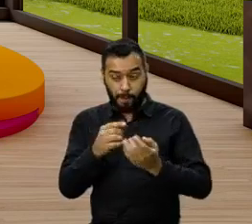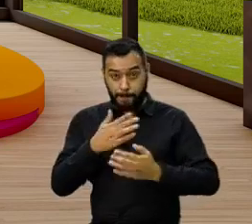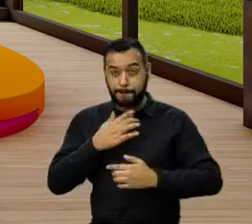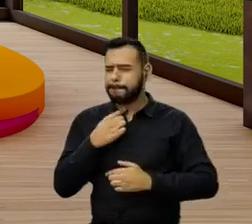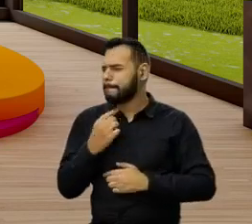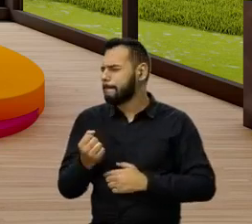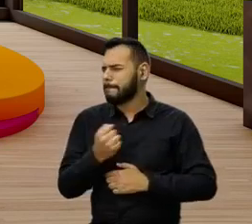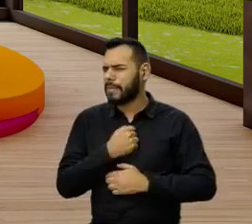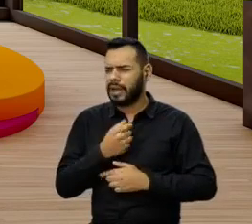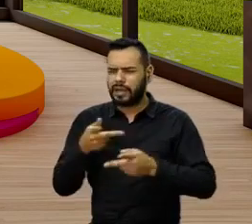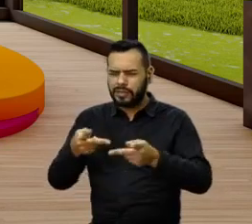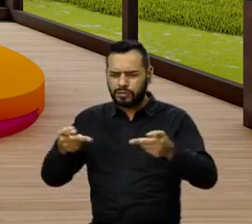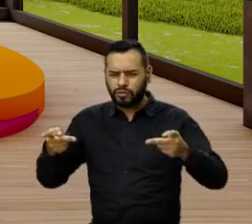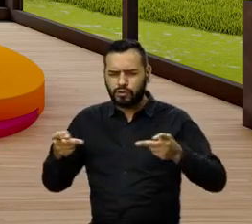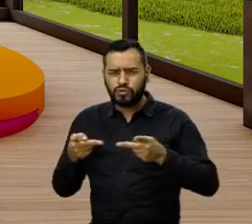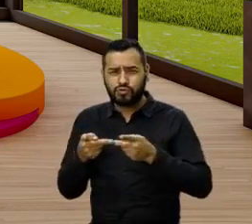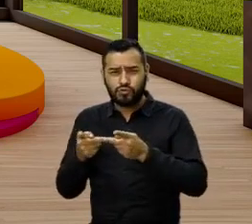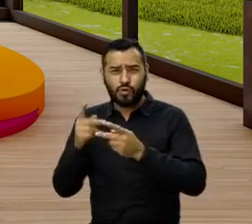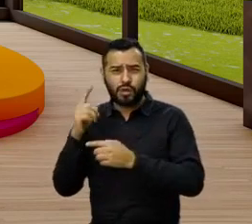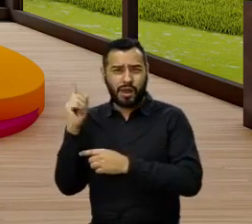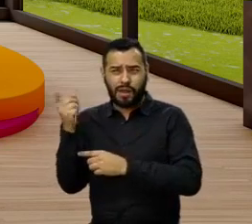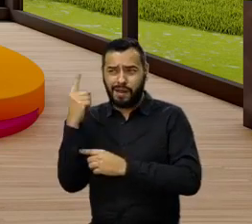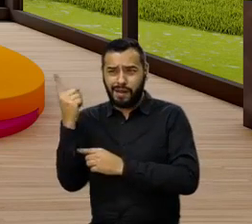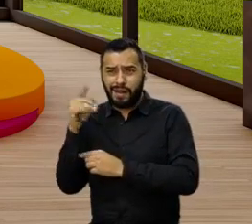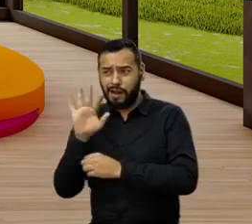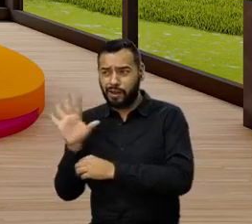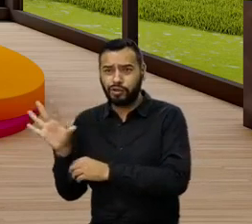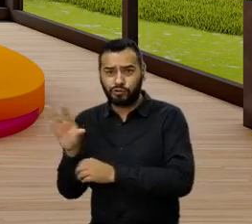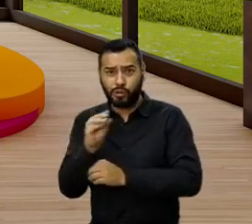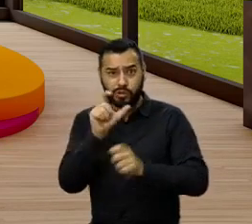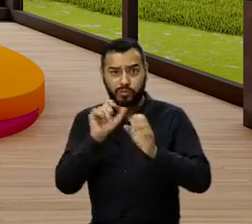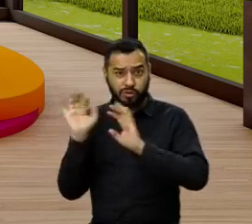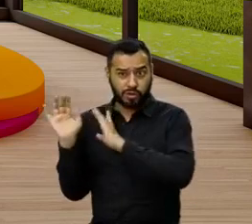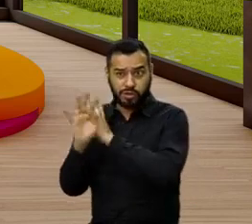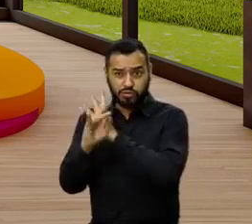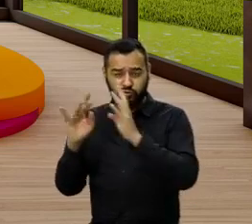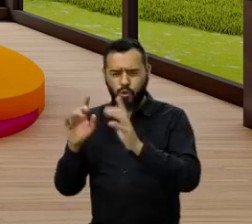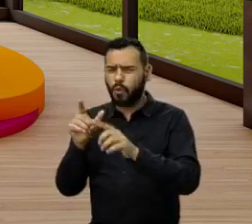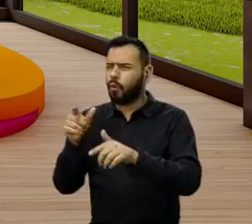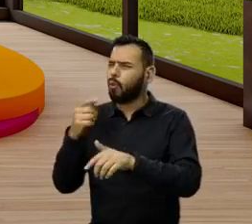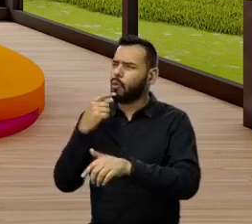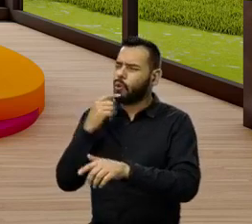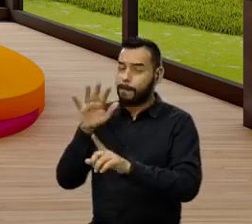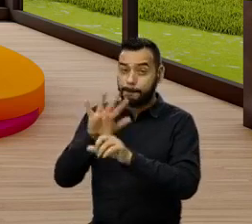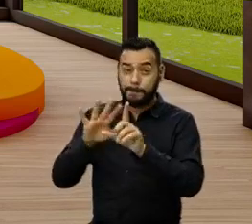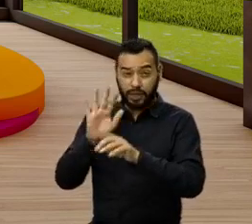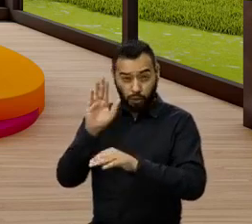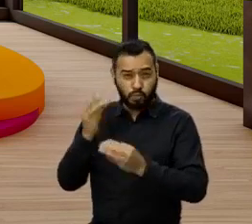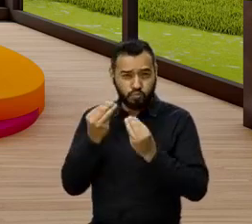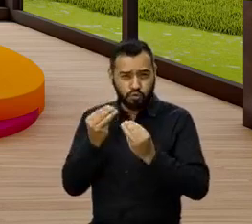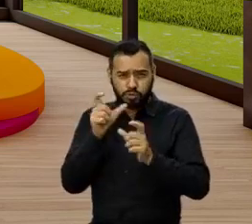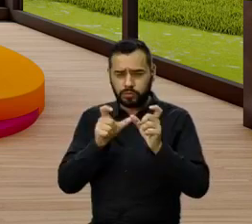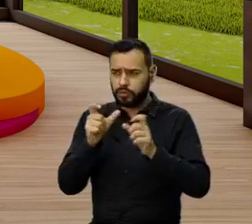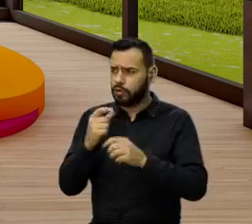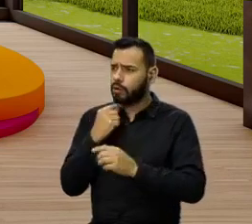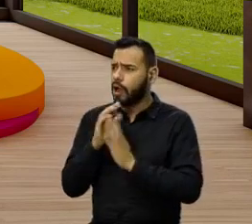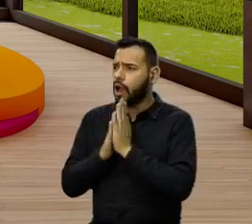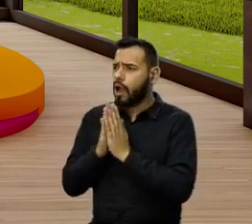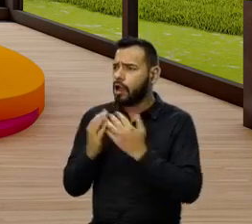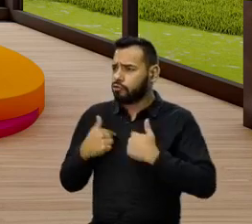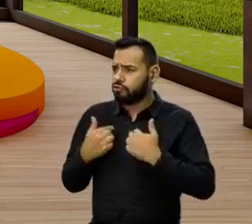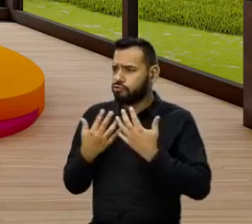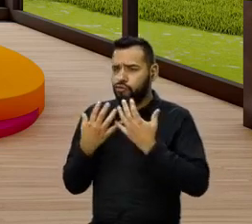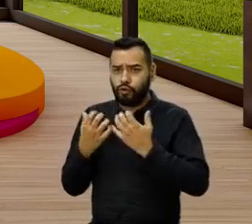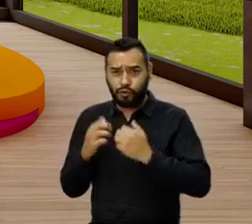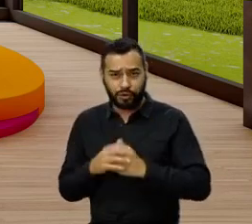me encantaron lina las zonas comunes y creo que después de ver este vídeo pues muchas personas como yo quedaron antoja hadas